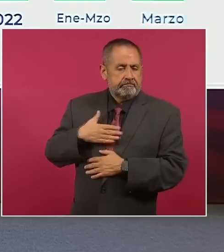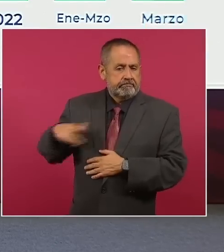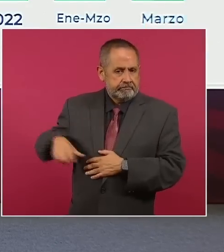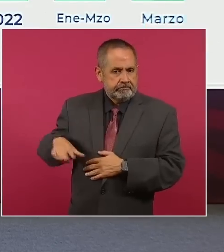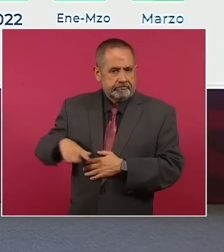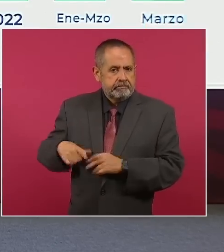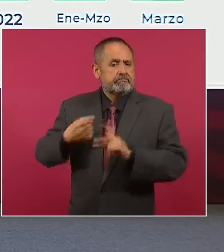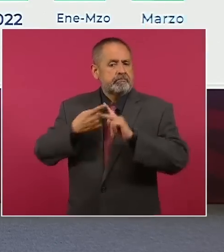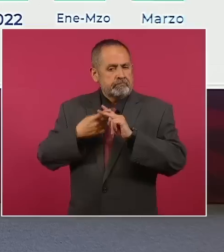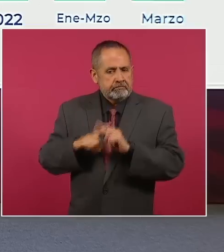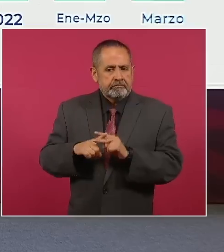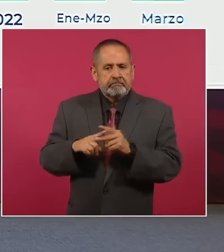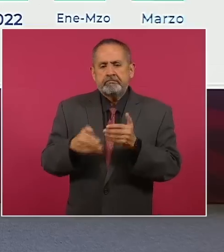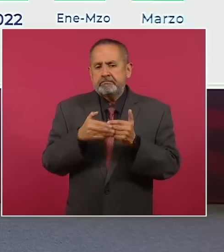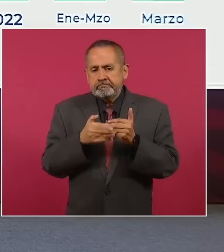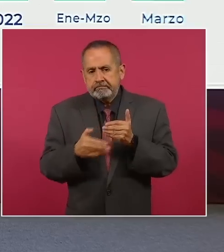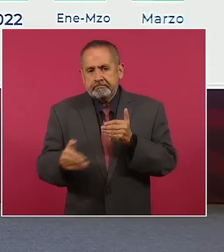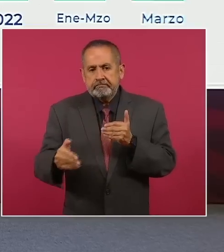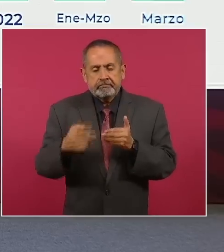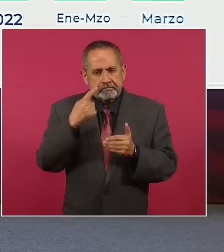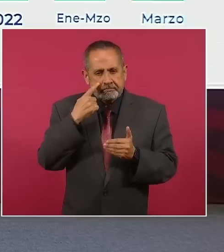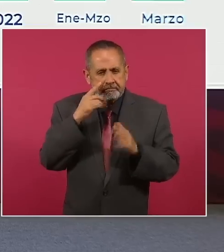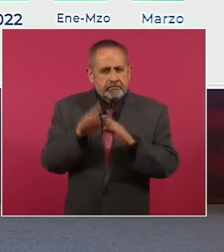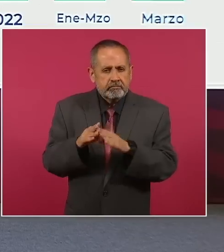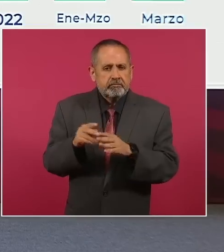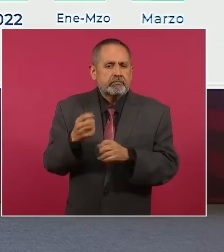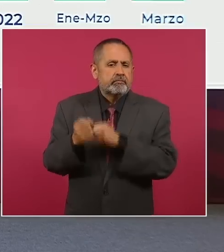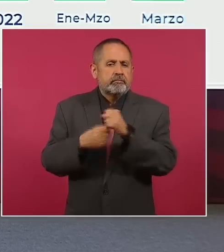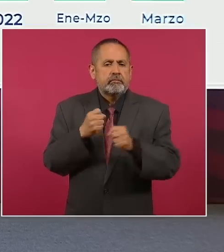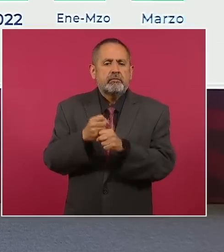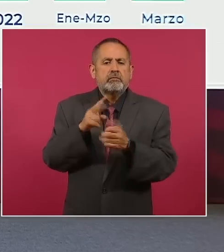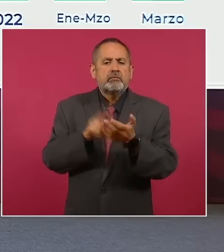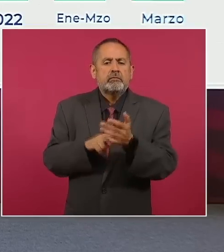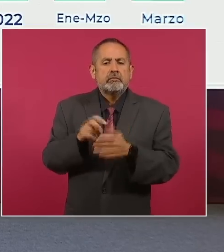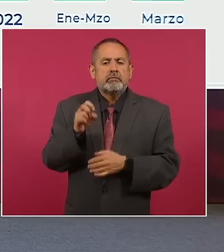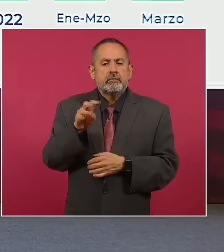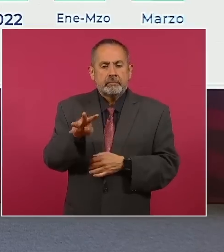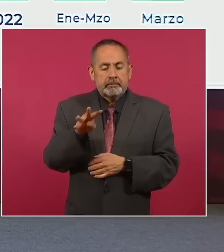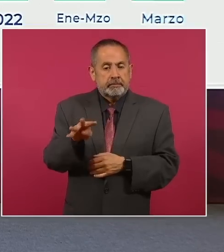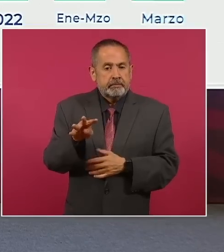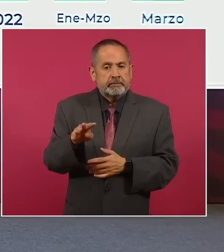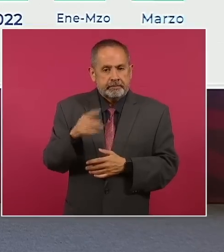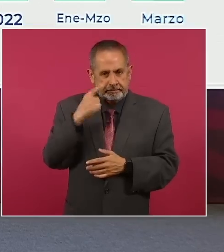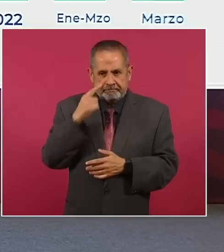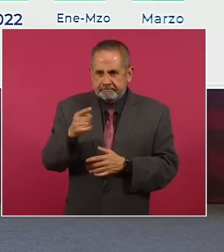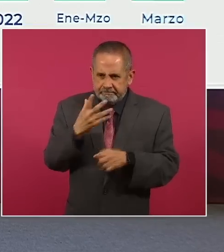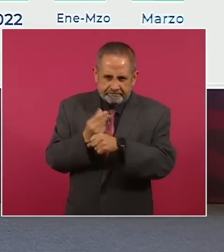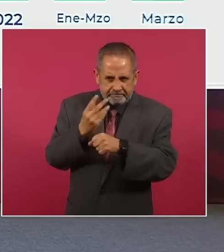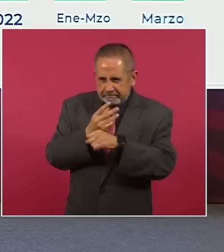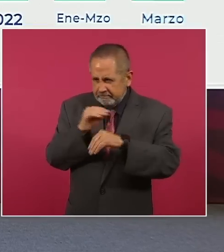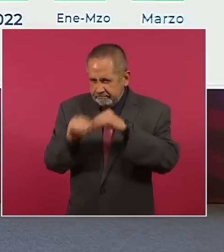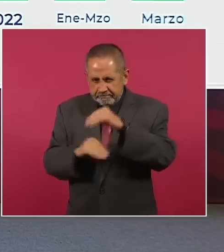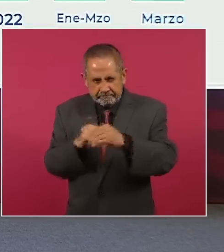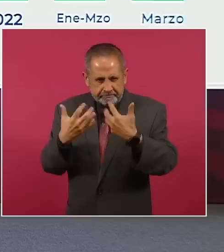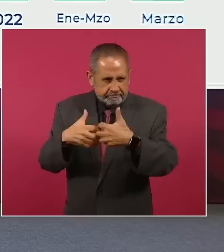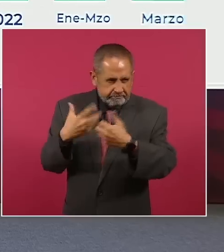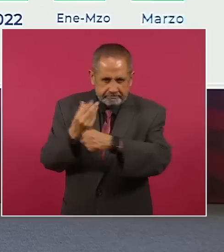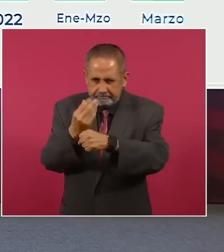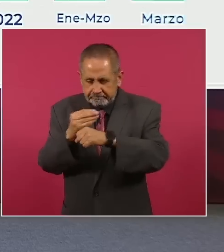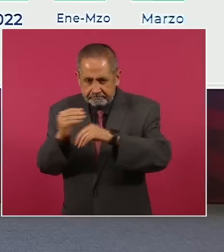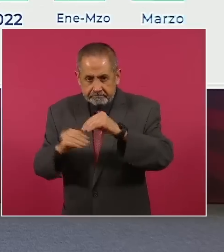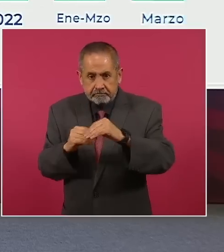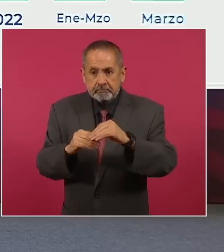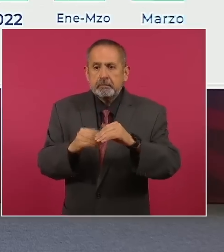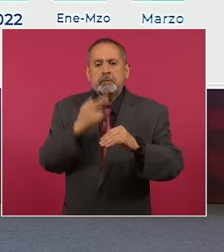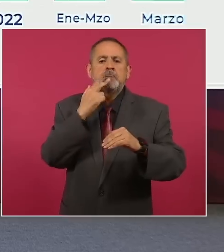¿cuál ha sido el comportamiento? Bueno, ya en el 2019, precisamente por las rehabilitaciones, ya se